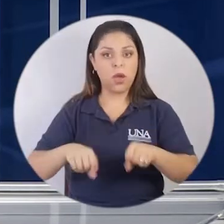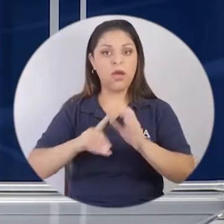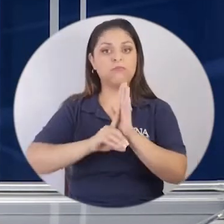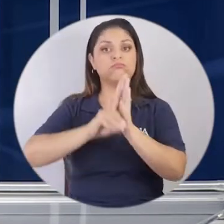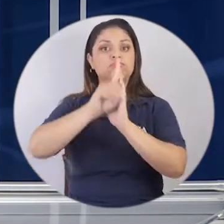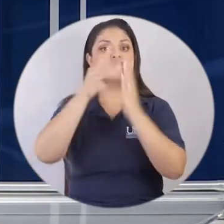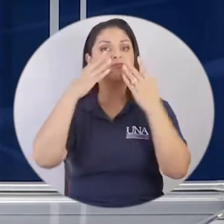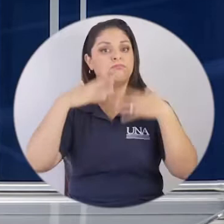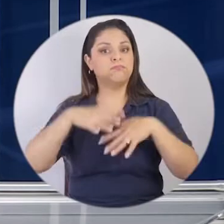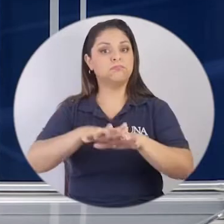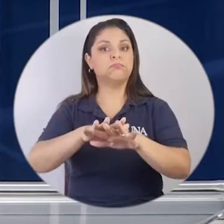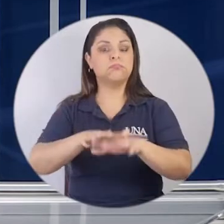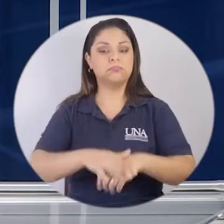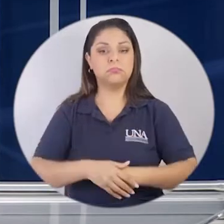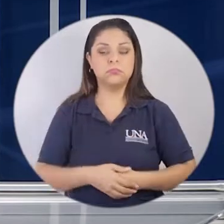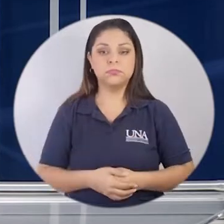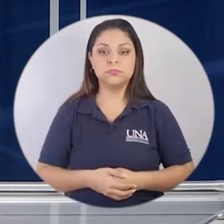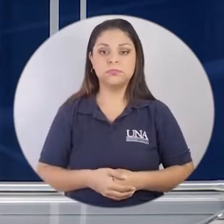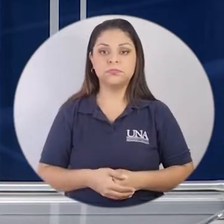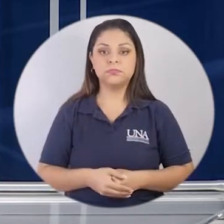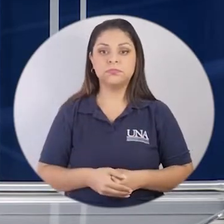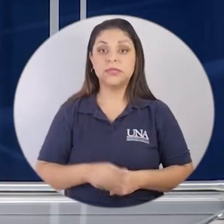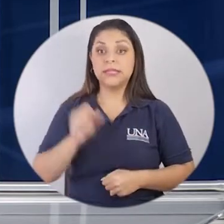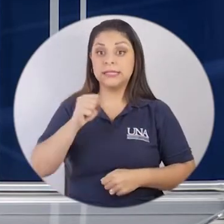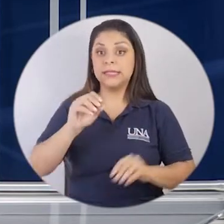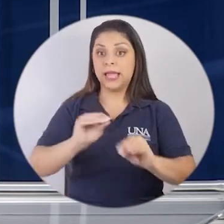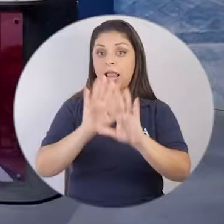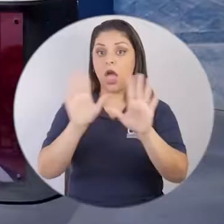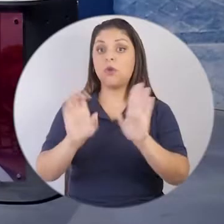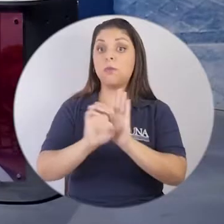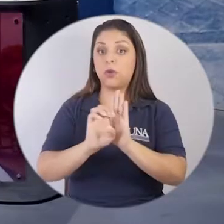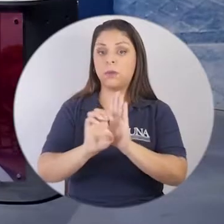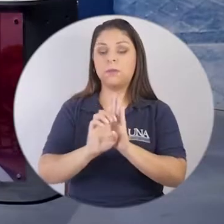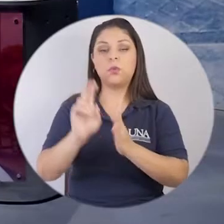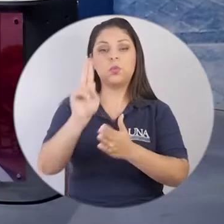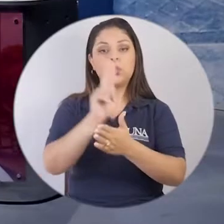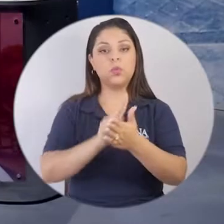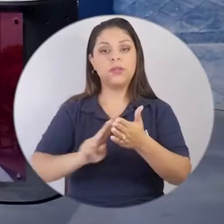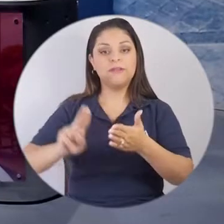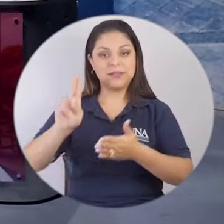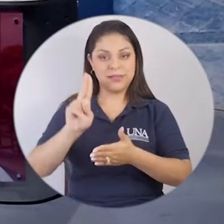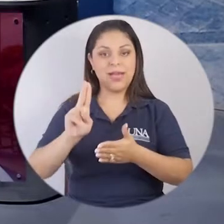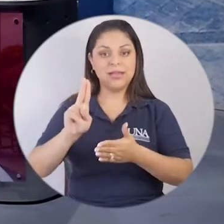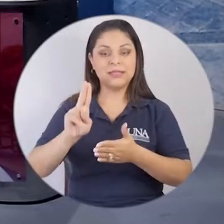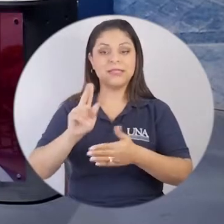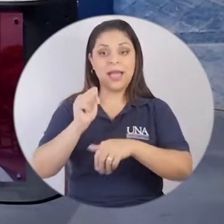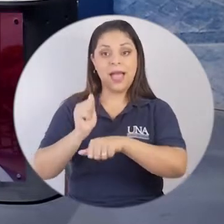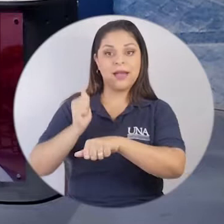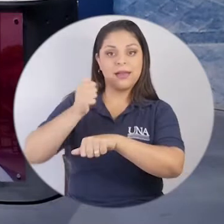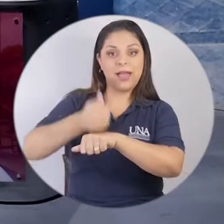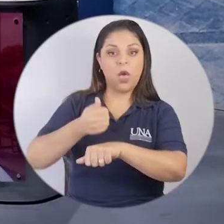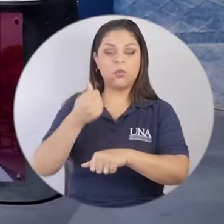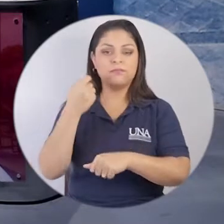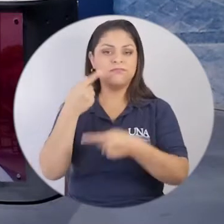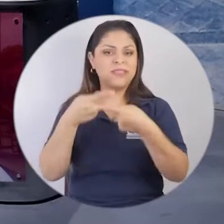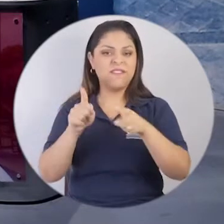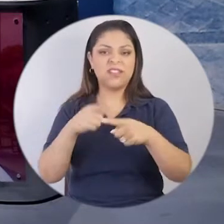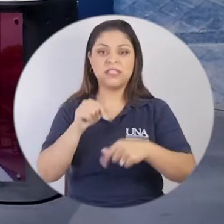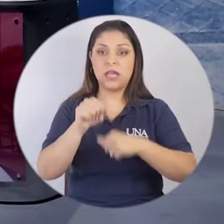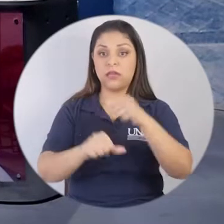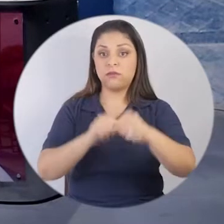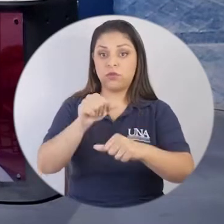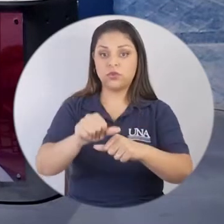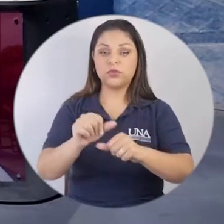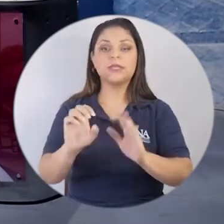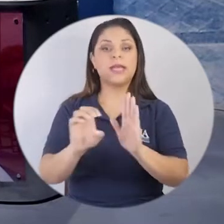una manera integral. Claro, en el caso, por ejemplo, de las universidades, se han creado diferentes esfuerzos, ¿verdad?